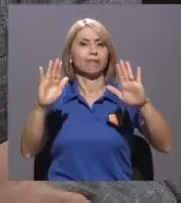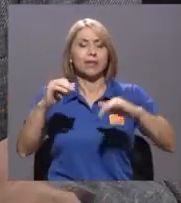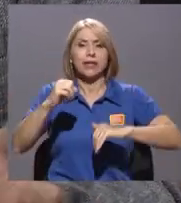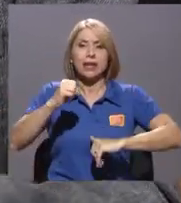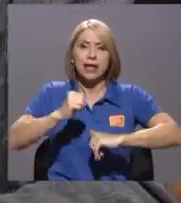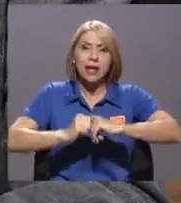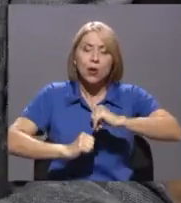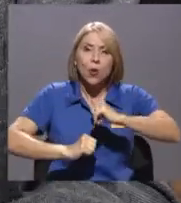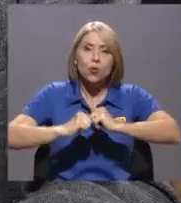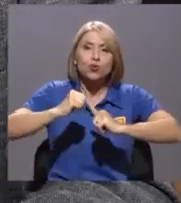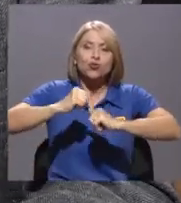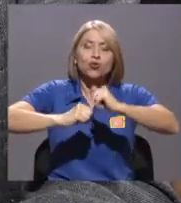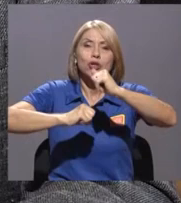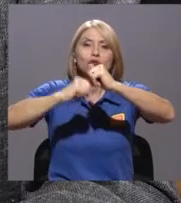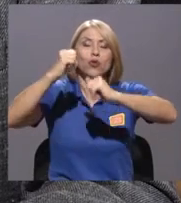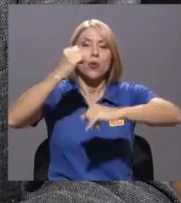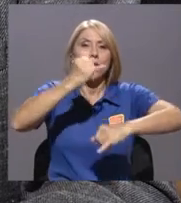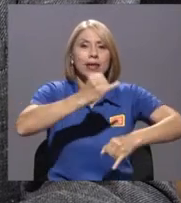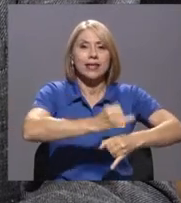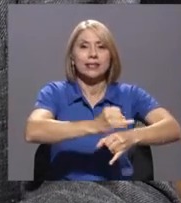la institucionalidad